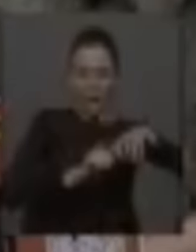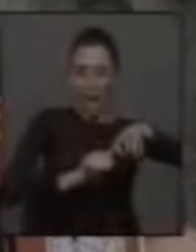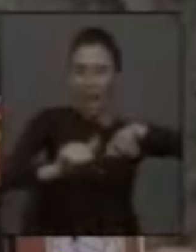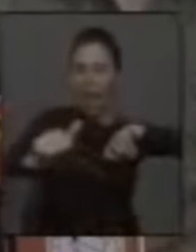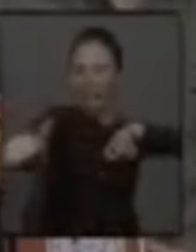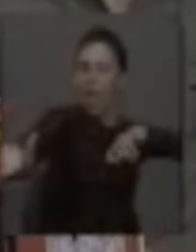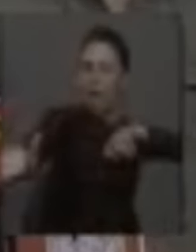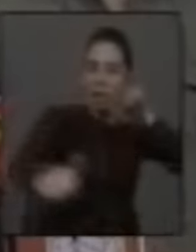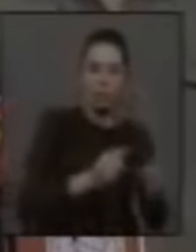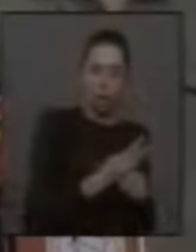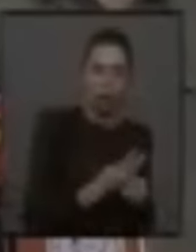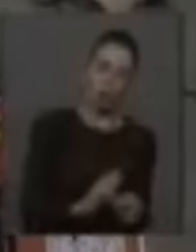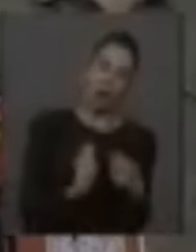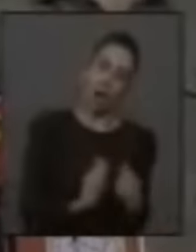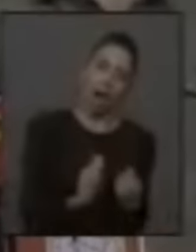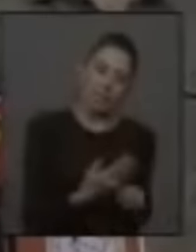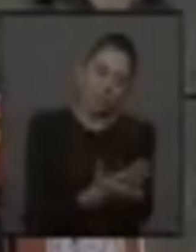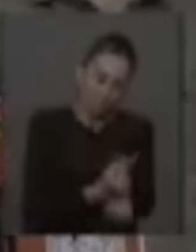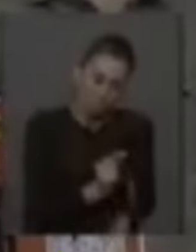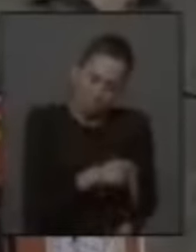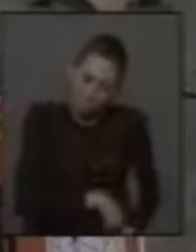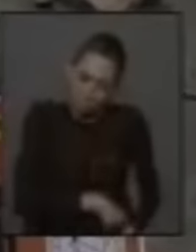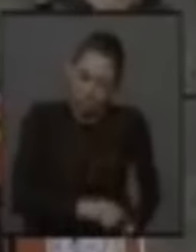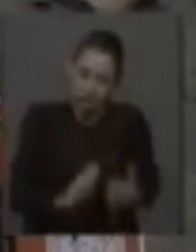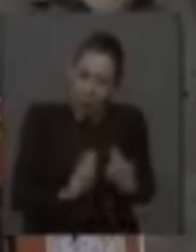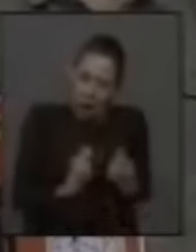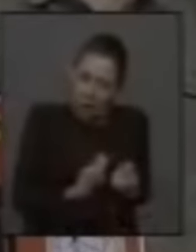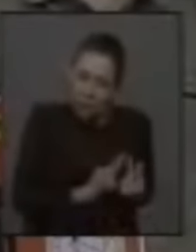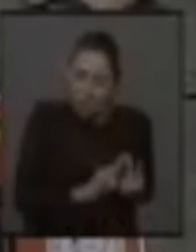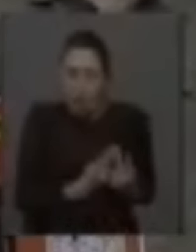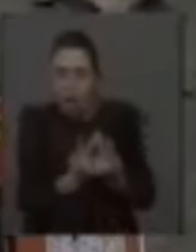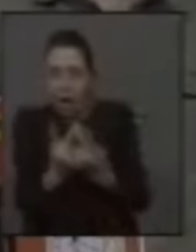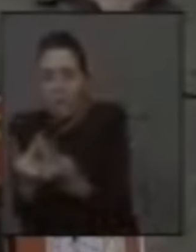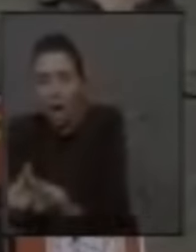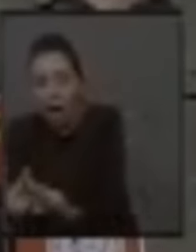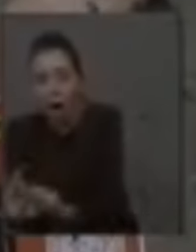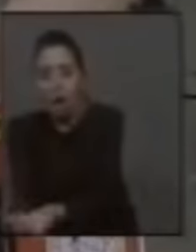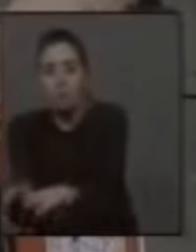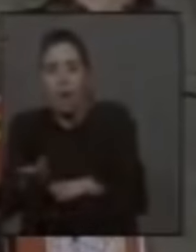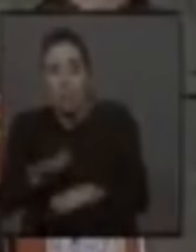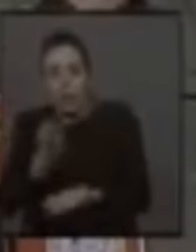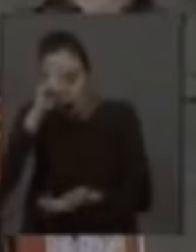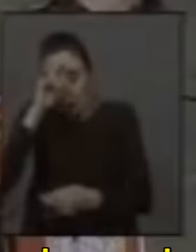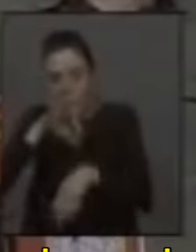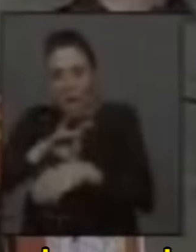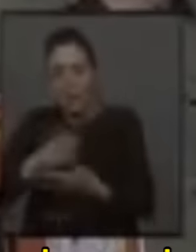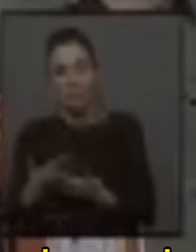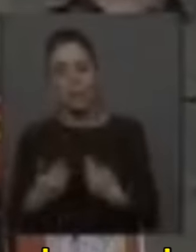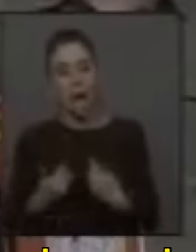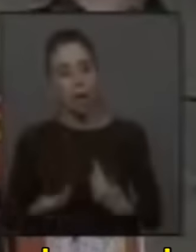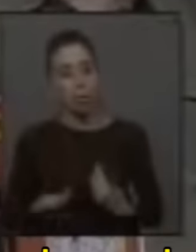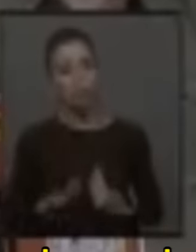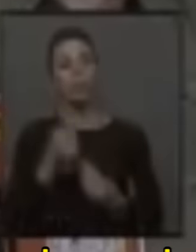mayores que se ven forzados a gastar buena parte de sus miserables pensiones para solamente desplazarse a atender sus necesidades de salud. Por